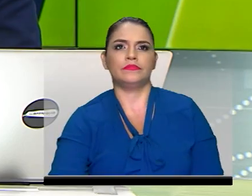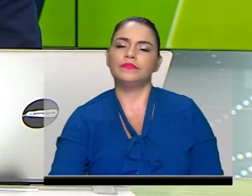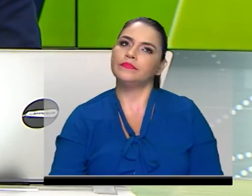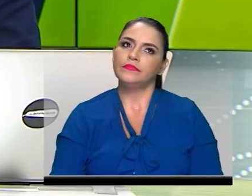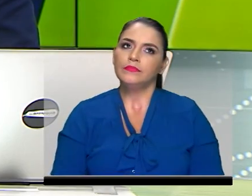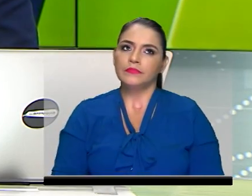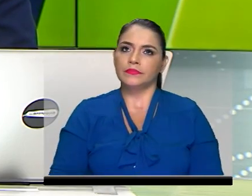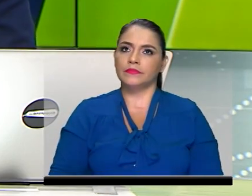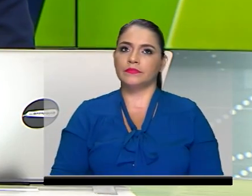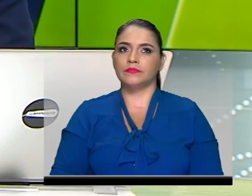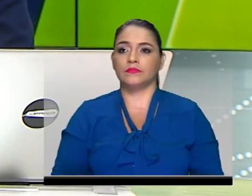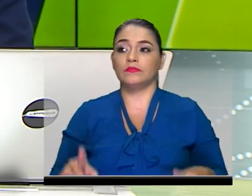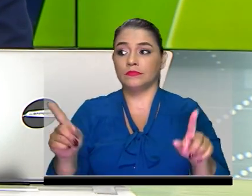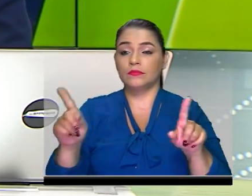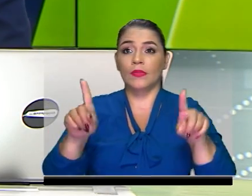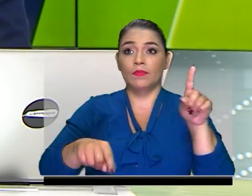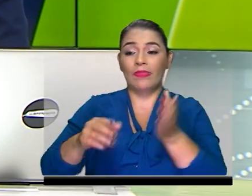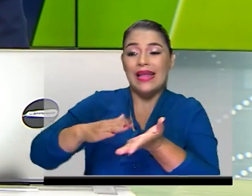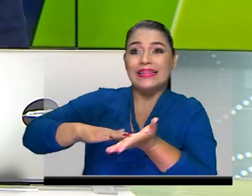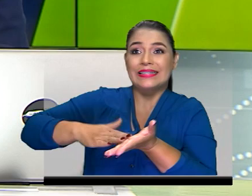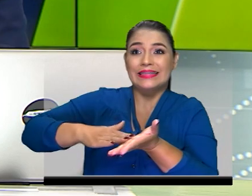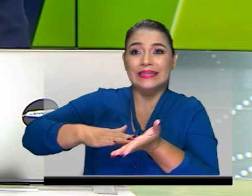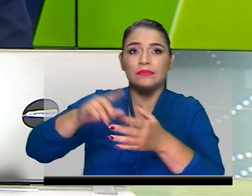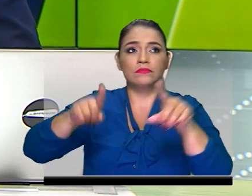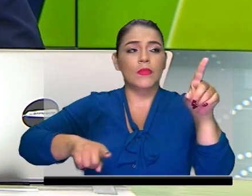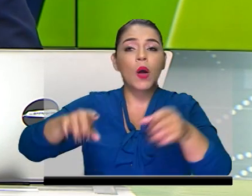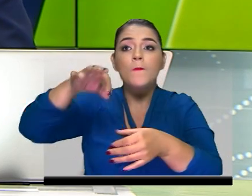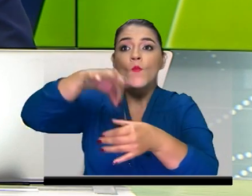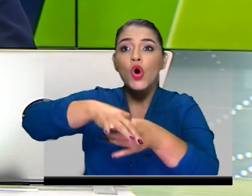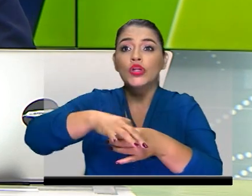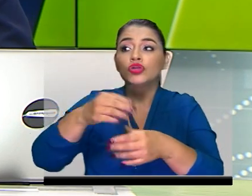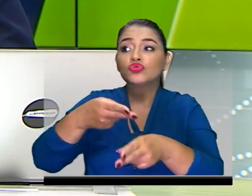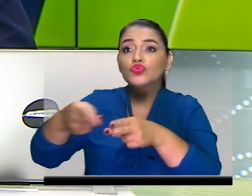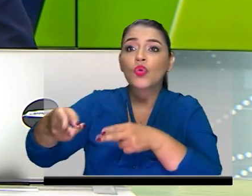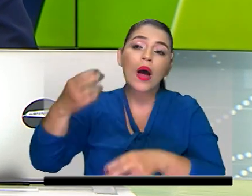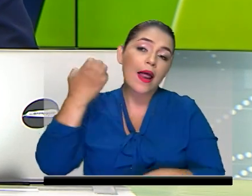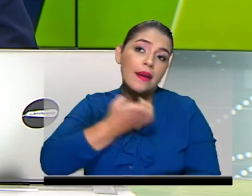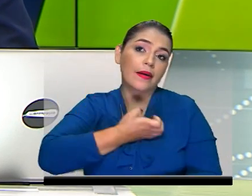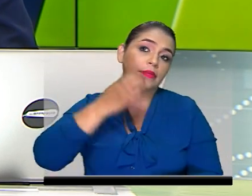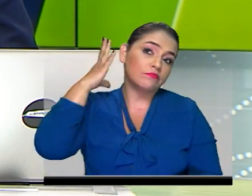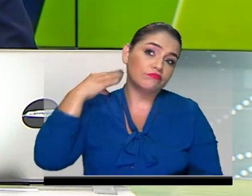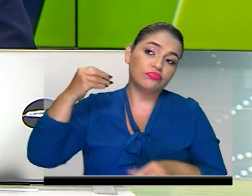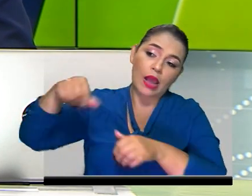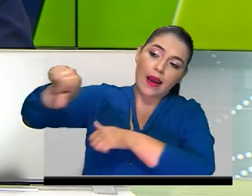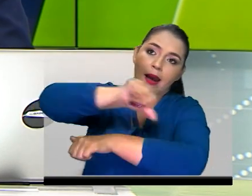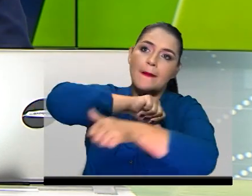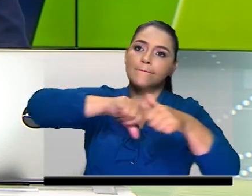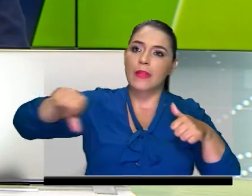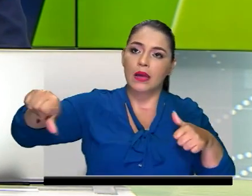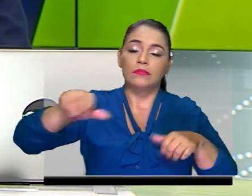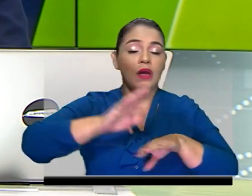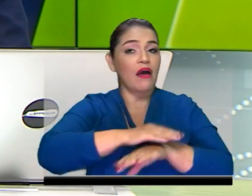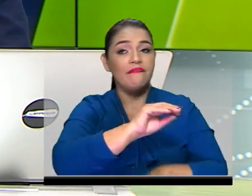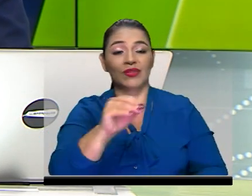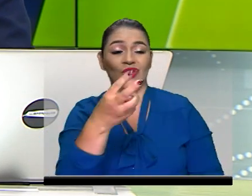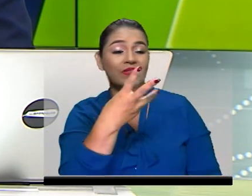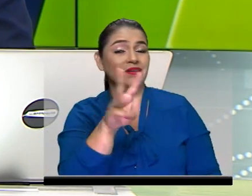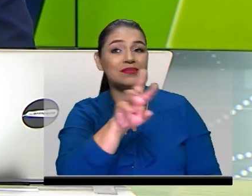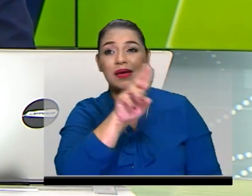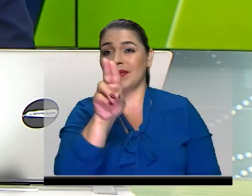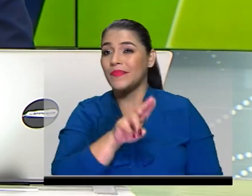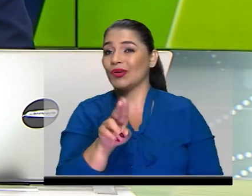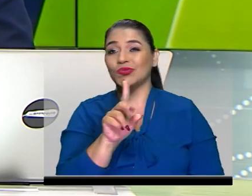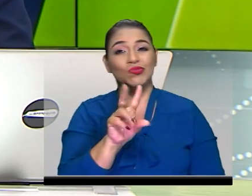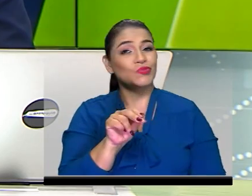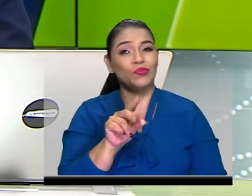la registraduría reportó que la eventual votación de revocatoria del alcalde de Medellín no podrá darse el 13 de marzo como esperan